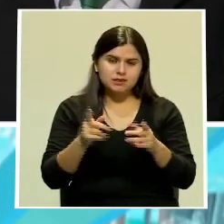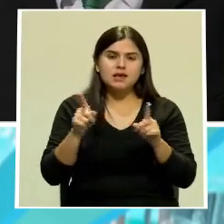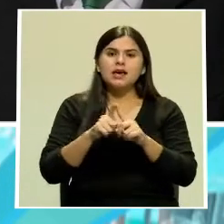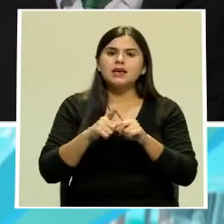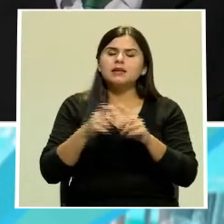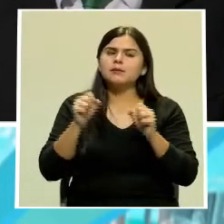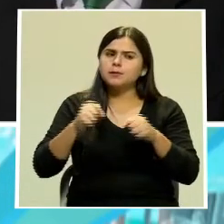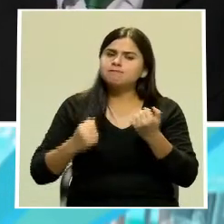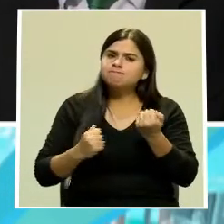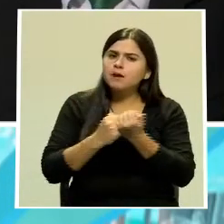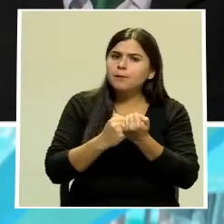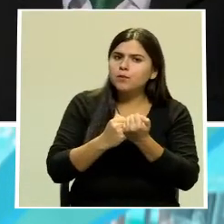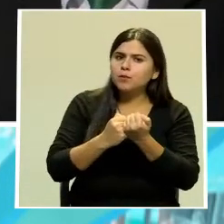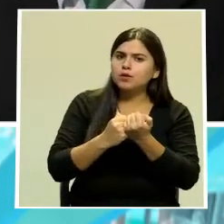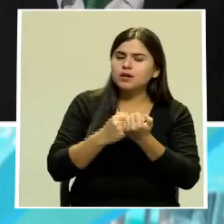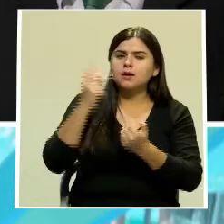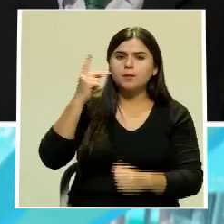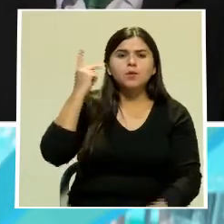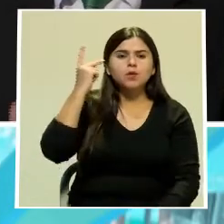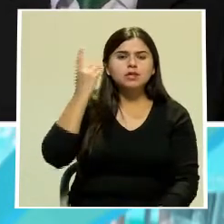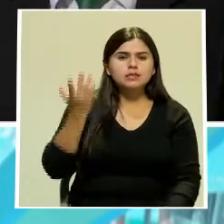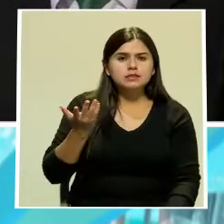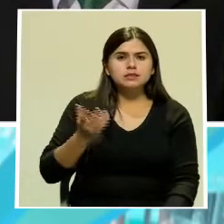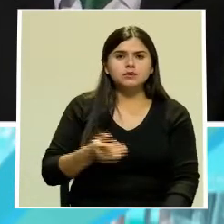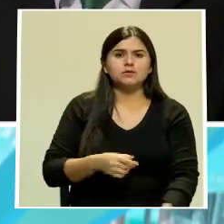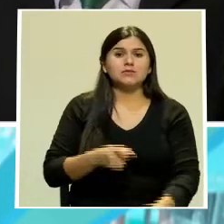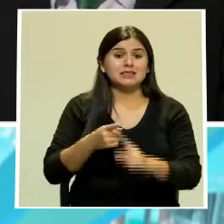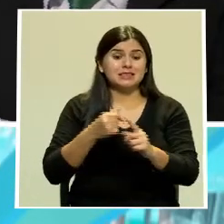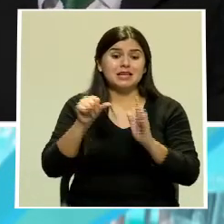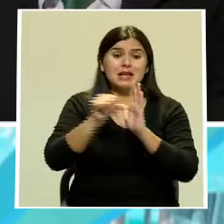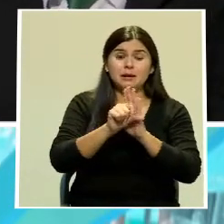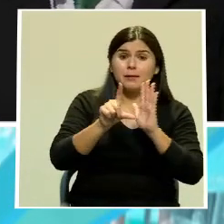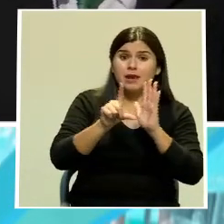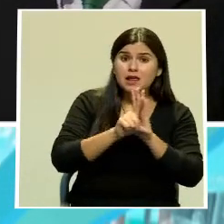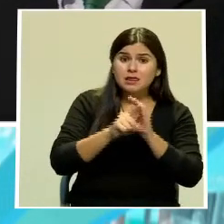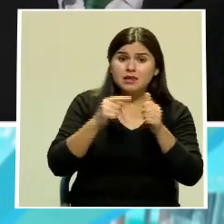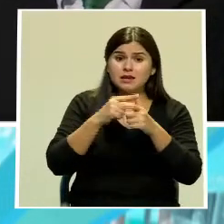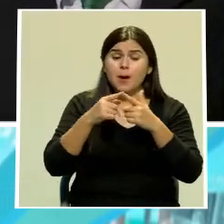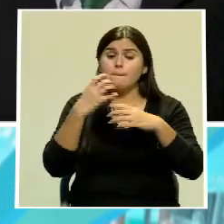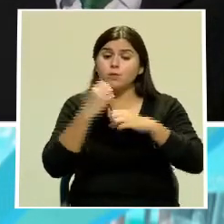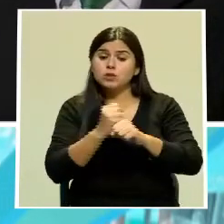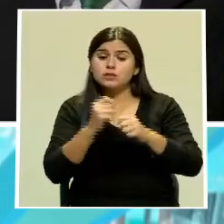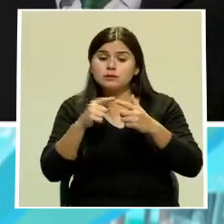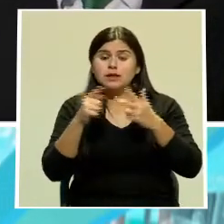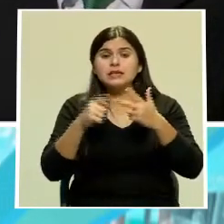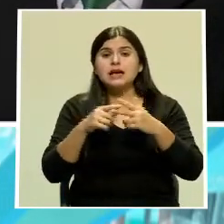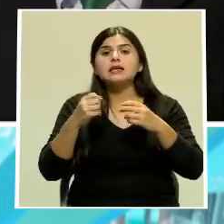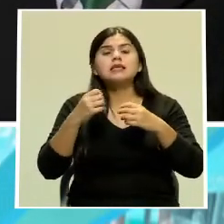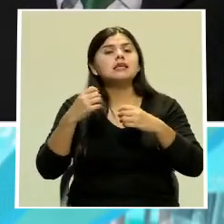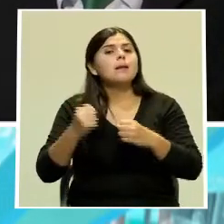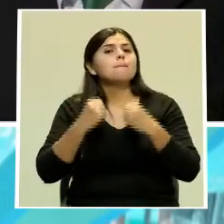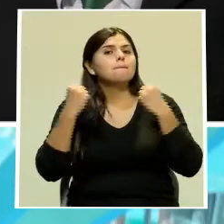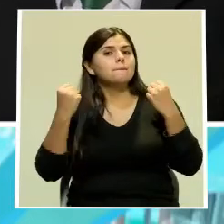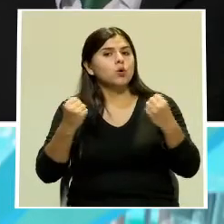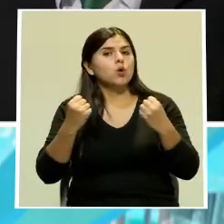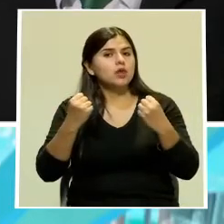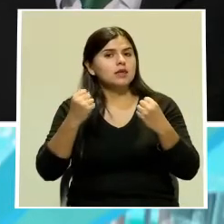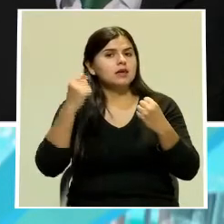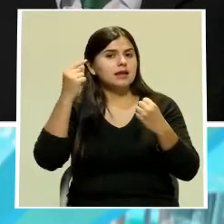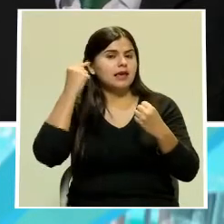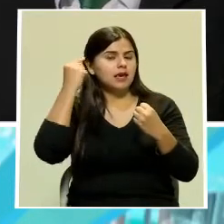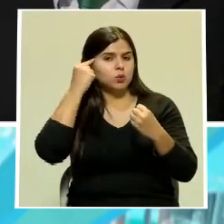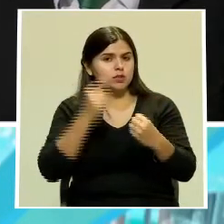para hacerlas cumplir. Desde el sector municipal, desde la Asamblea Legislativa y desde el Poder Ejecutivo. Ahí es donde nosotros podemos situarnos para poder